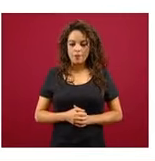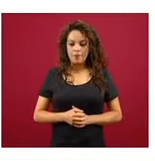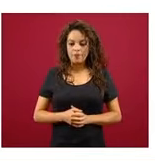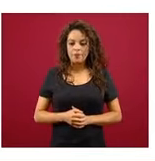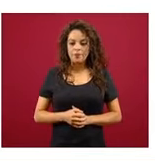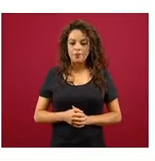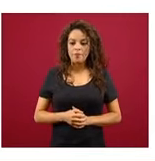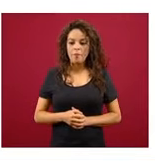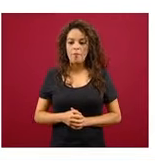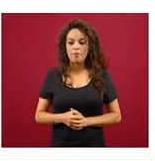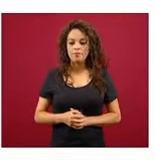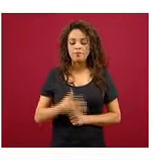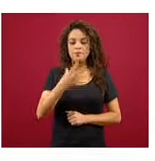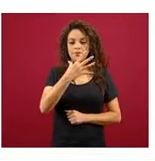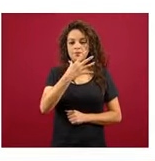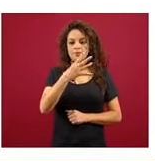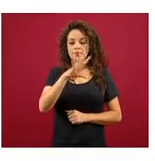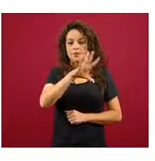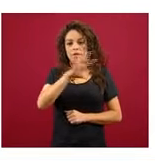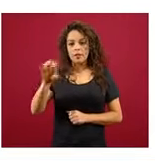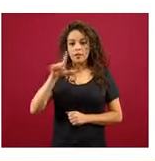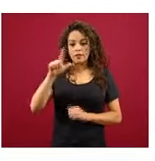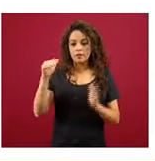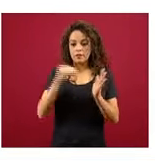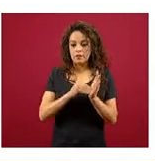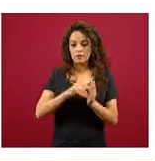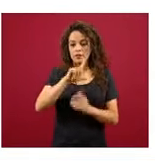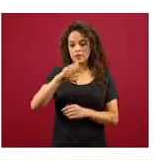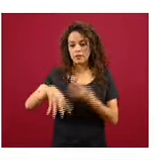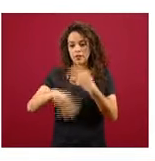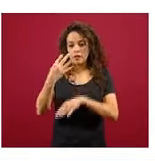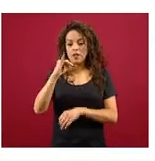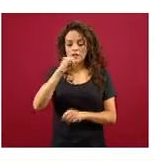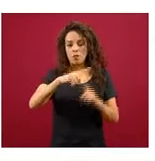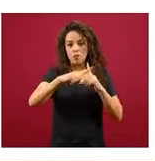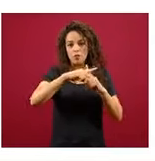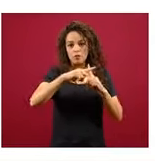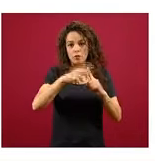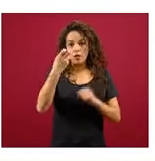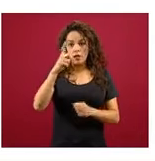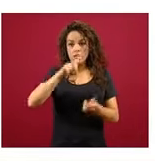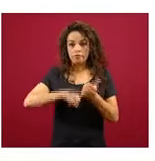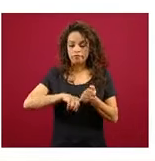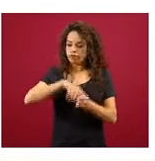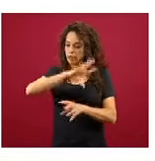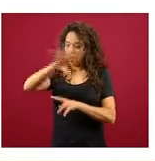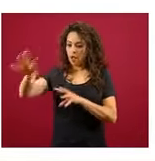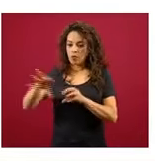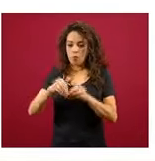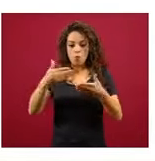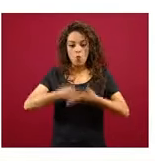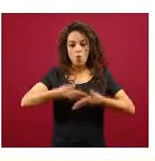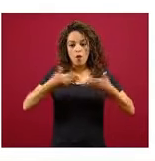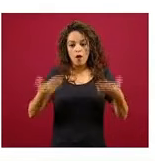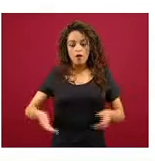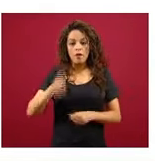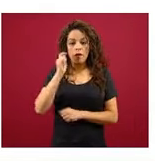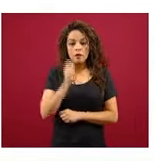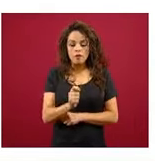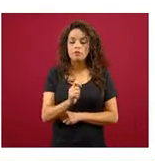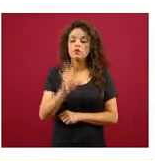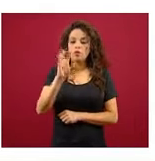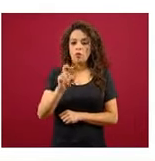517.714 dieron positivo a esta misma prueba, por lo tanto son los casos acumulados hasta el momento que tenemos de